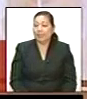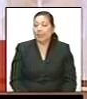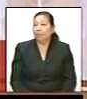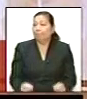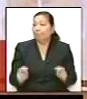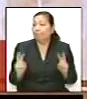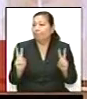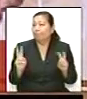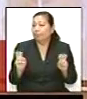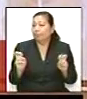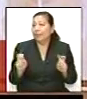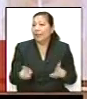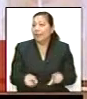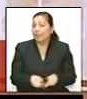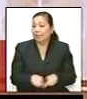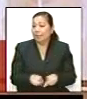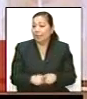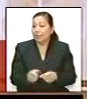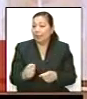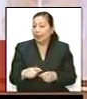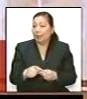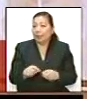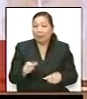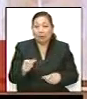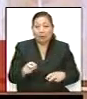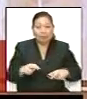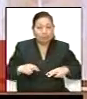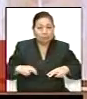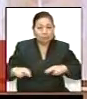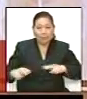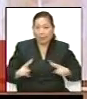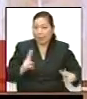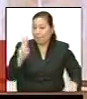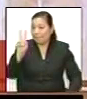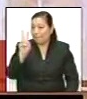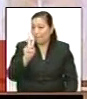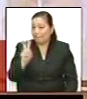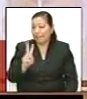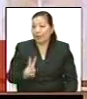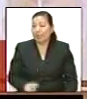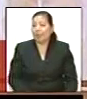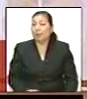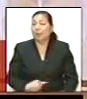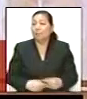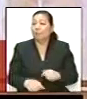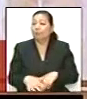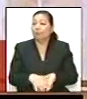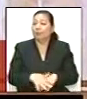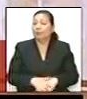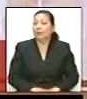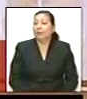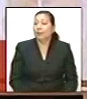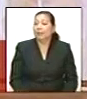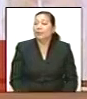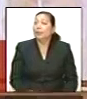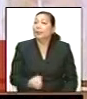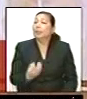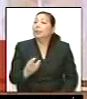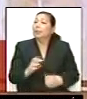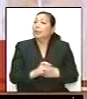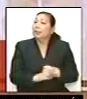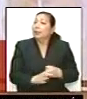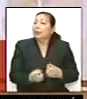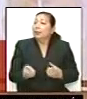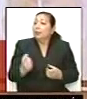tema, el que también mencionó usted, de la migración venezolana, lo vienen tratando aquellos países que